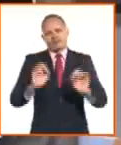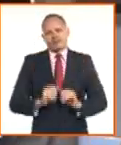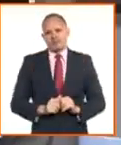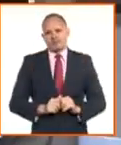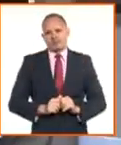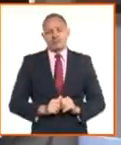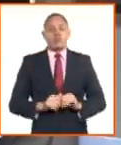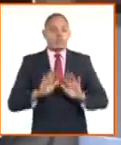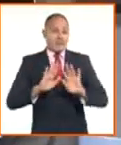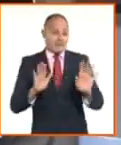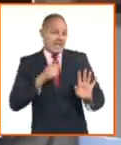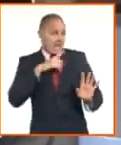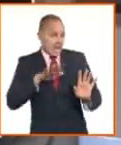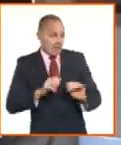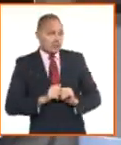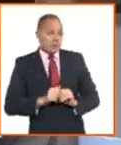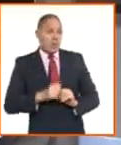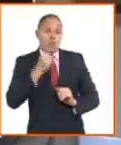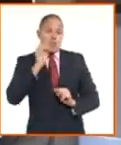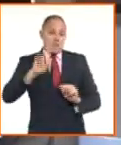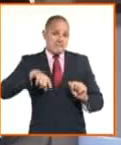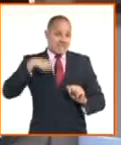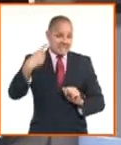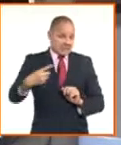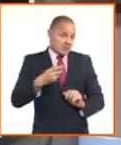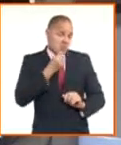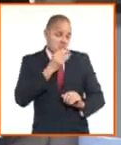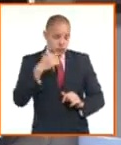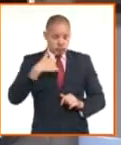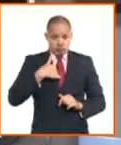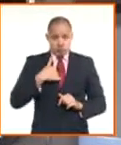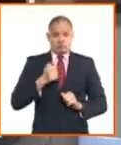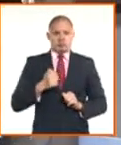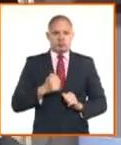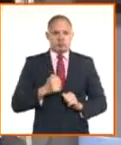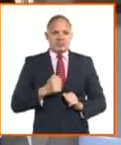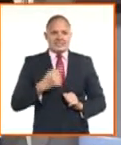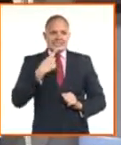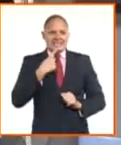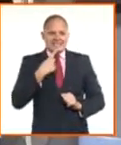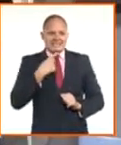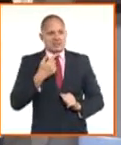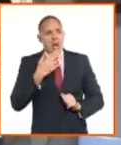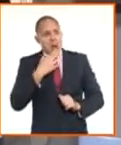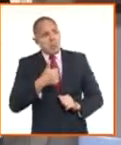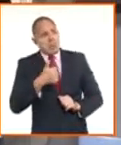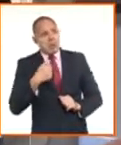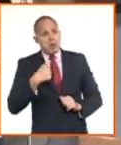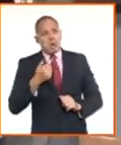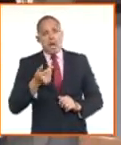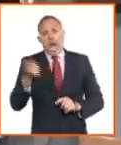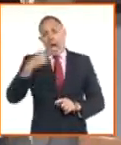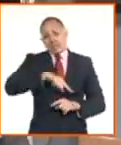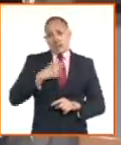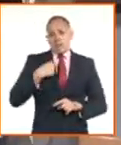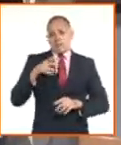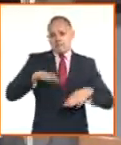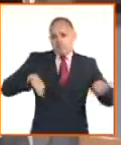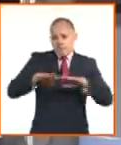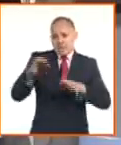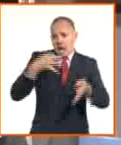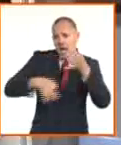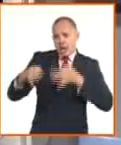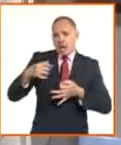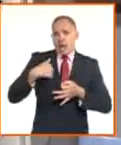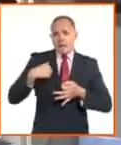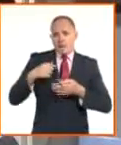propia ministra, no mañana, digo, bueno, yo no tengo dólares que vender, a mí lo que explicaron no me da ningún beneficio. Yo no